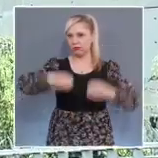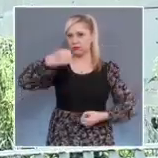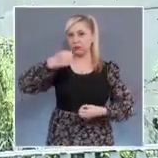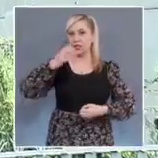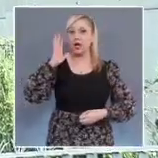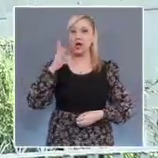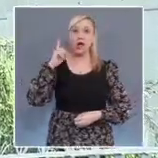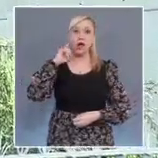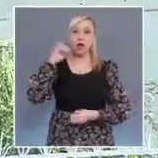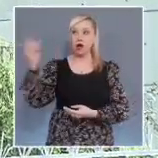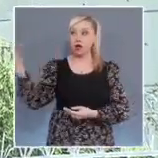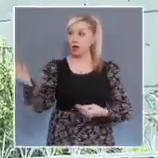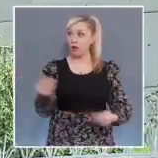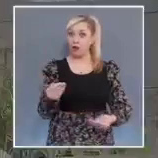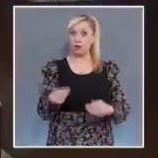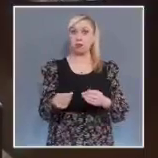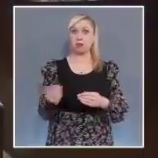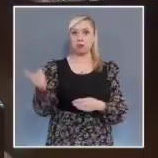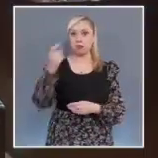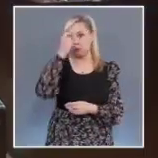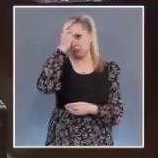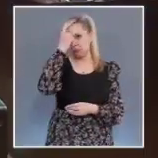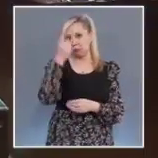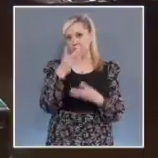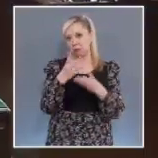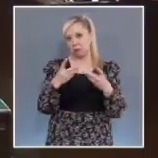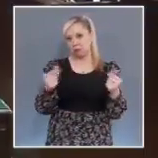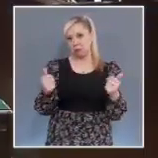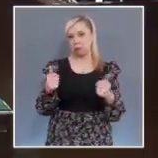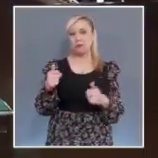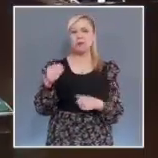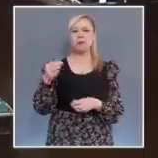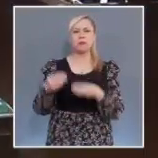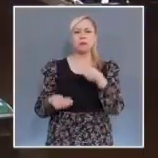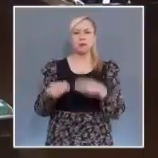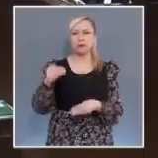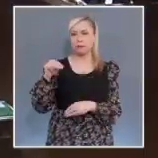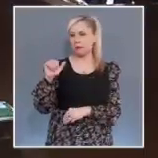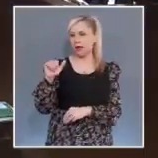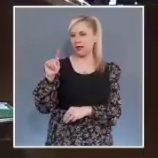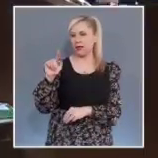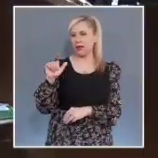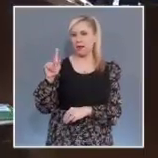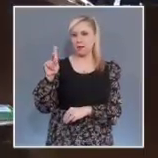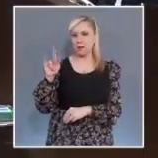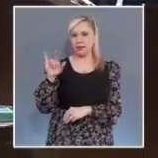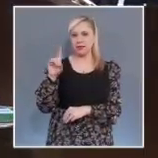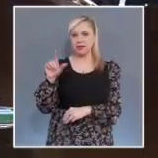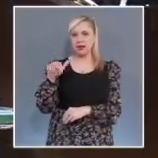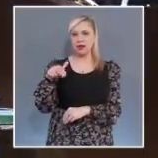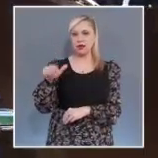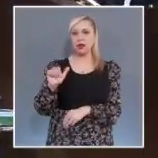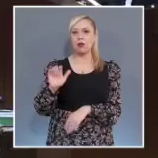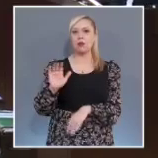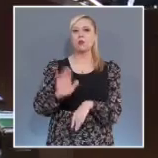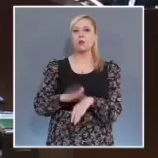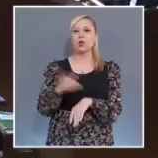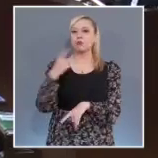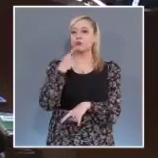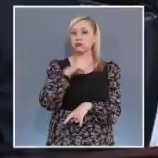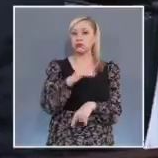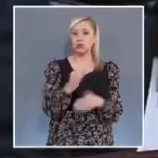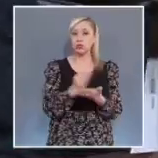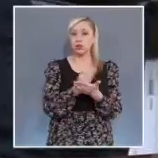de la Mata Pizaña, con el que propone resolver un recurso interpuesto por Morena en el que impugna la sentencia del